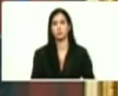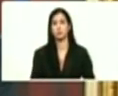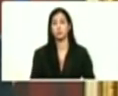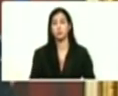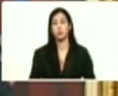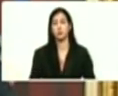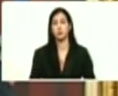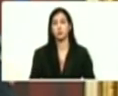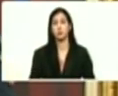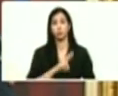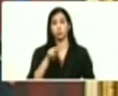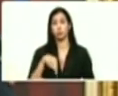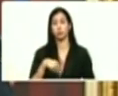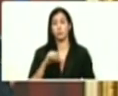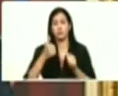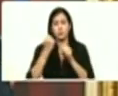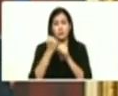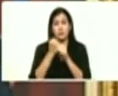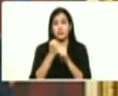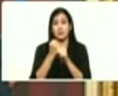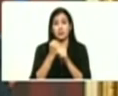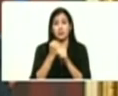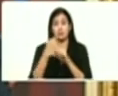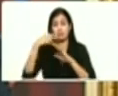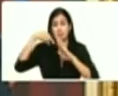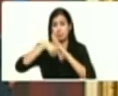nosotros no hemos puesto a trabajar a fondo este tema